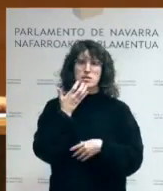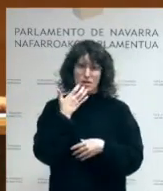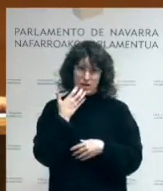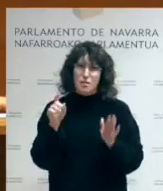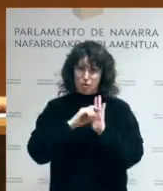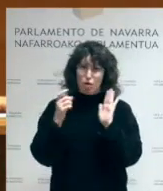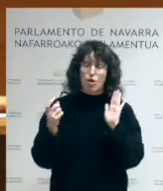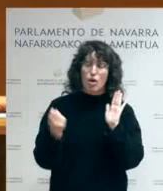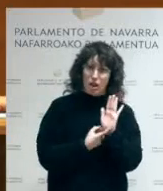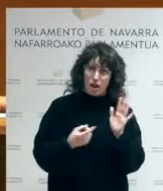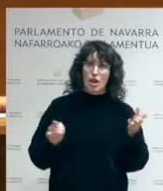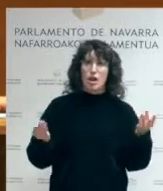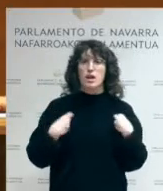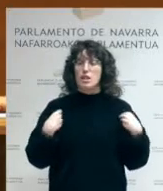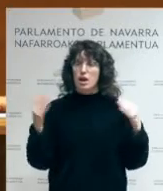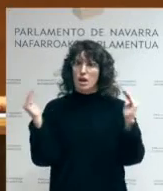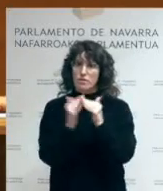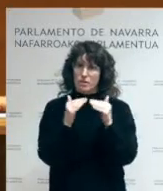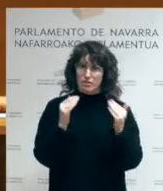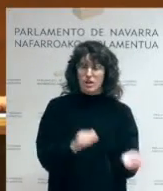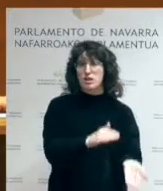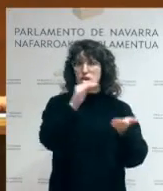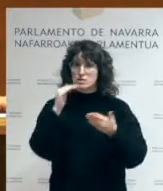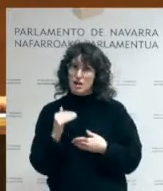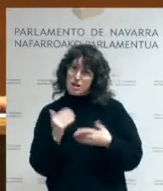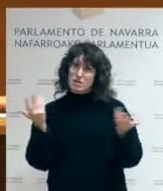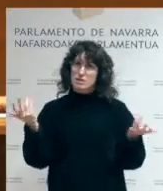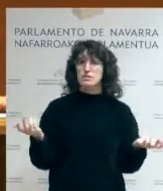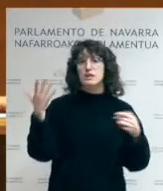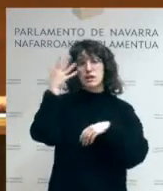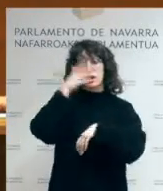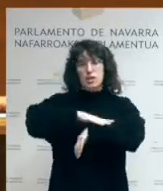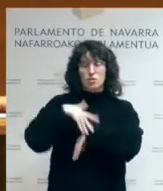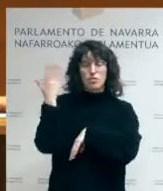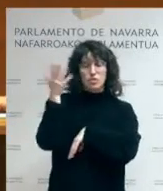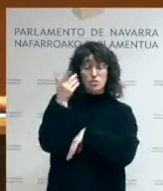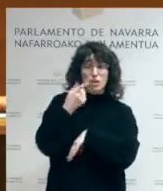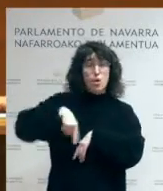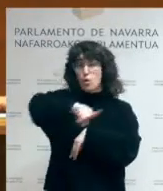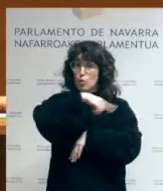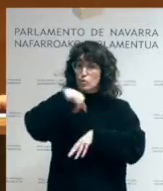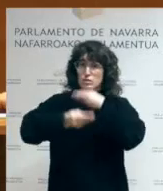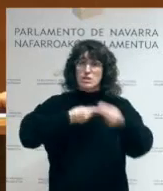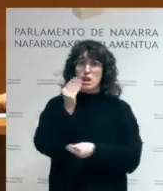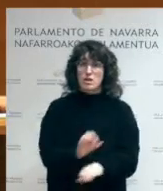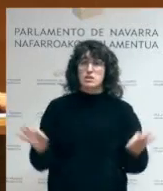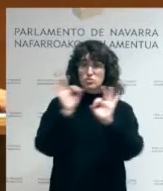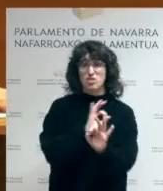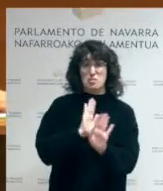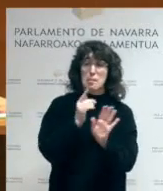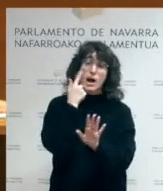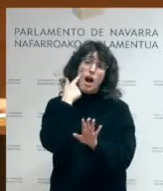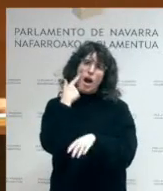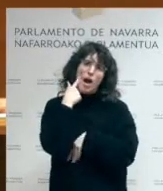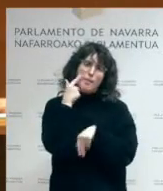invade competencias a Navarra y que ustedes desde el Gobierno no han hecho absolutamente nada. Se han limitado a ver qué pide el País Vasco y levantar